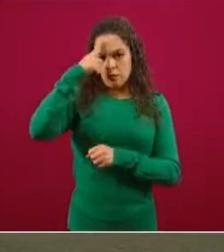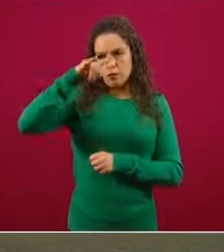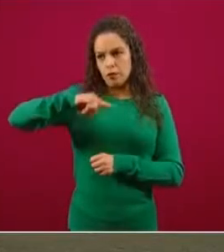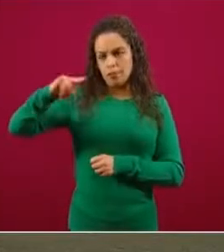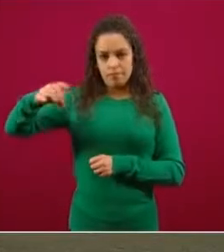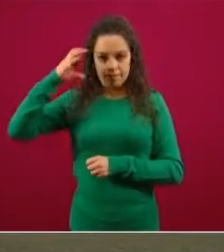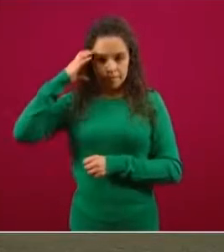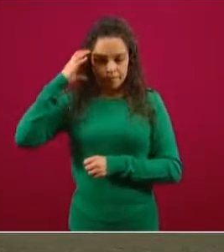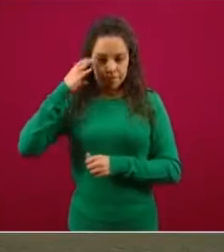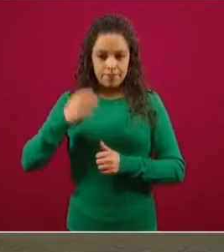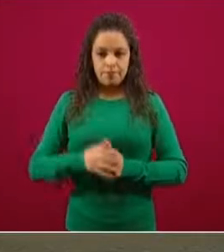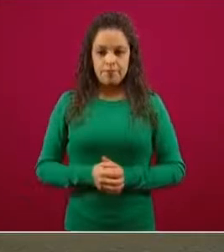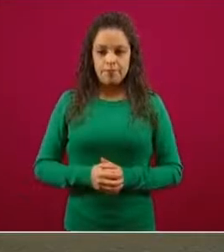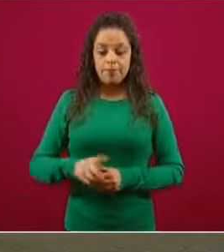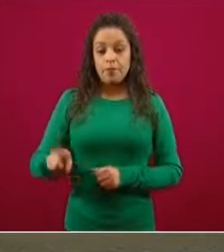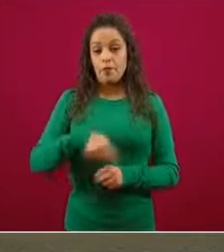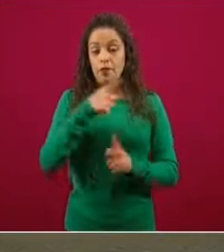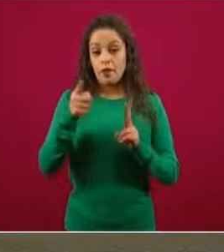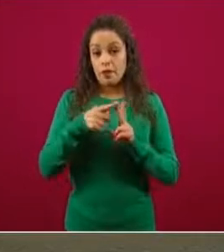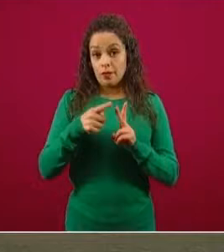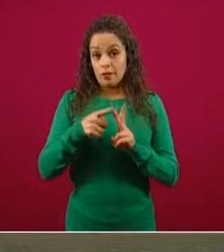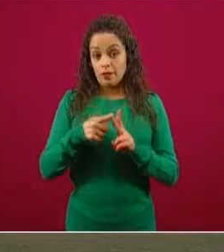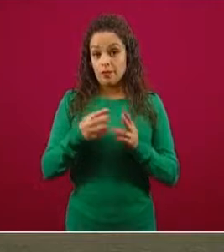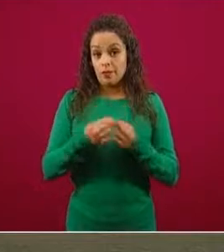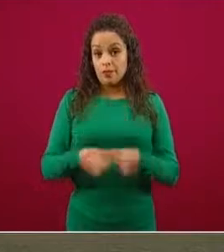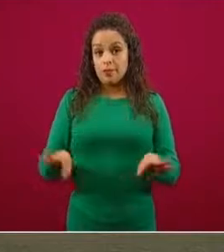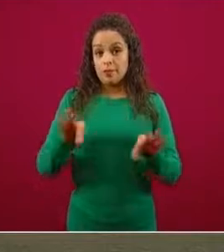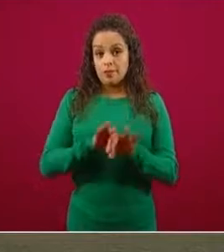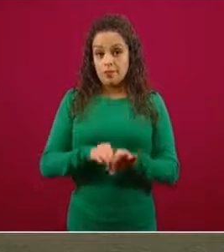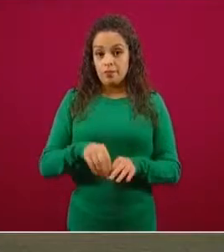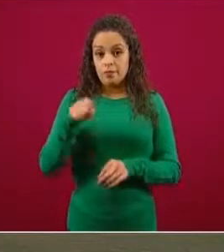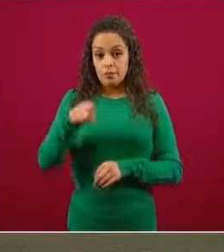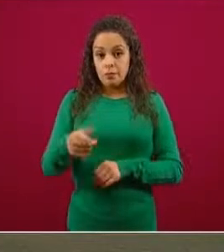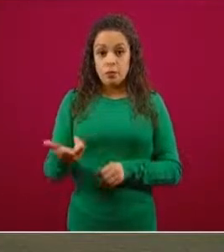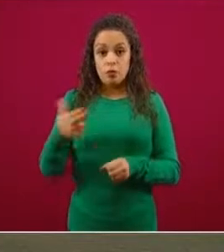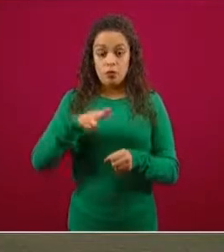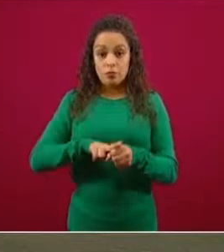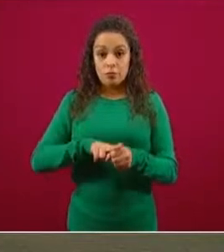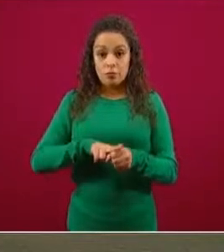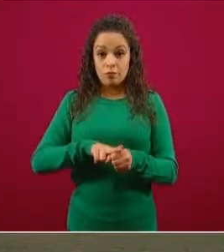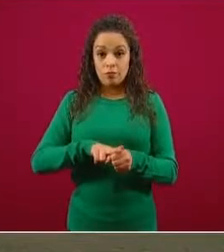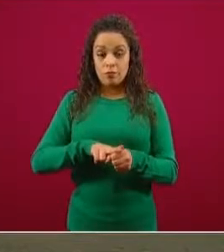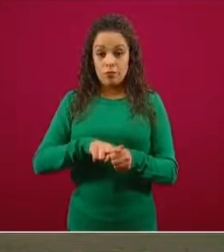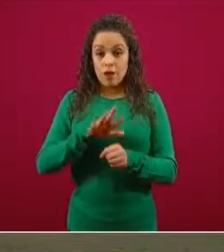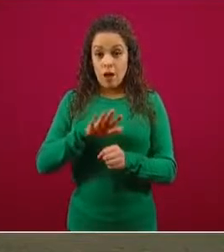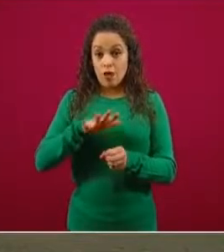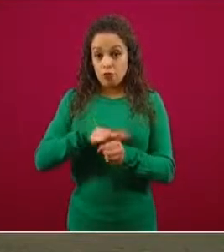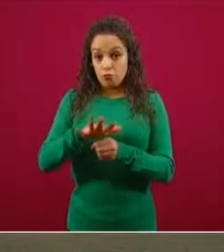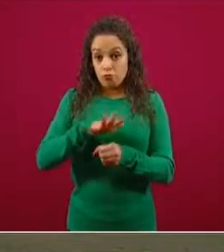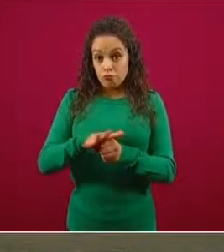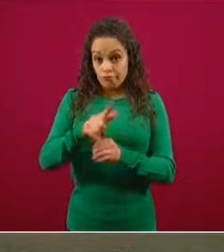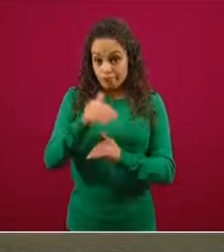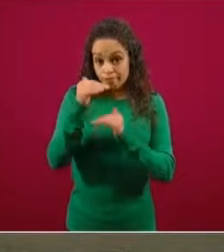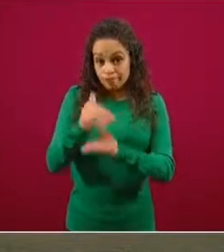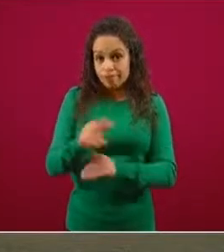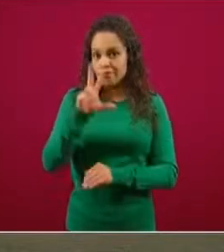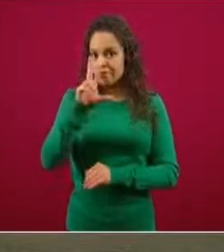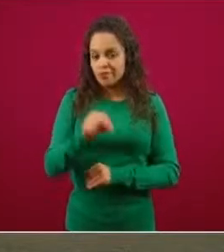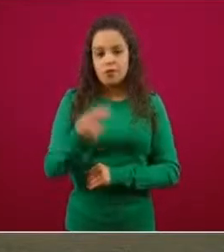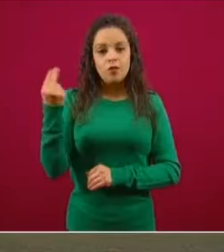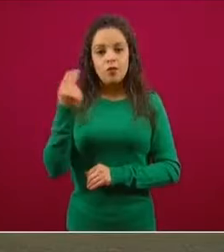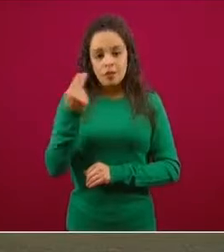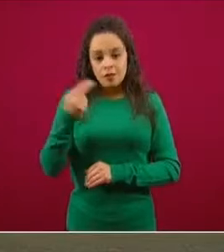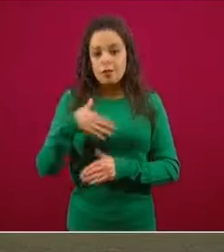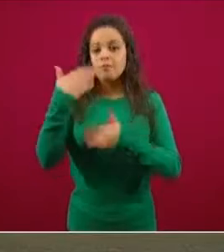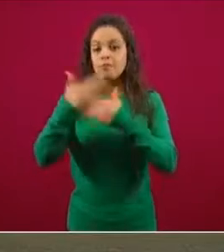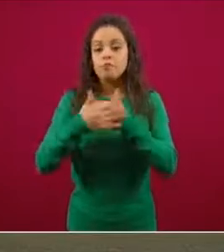que es importante es que vamos a ampliar esta capacidad hospitalaria, no nos vamos a quedar solo ahí. La próxima semana